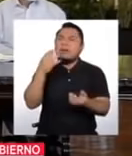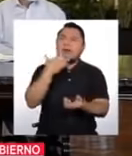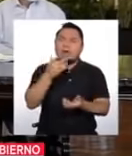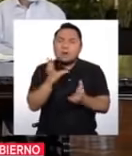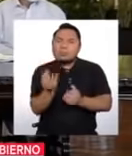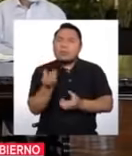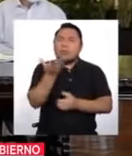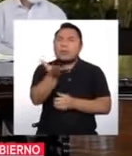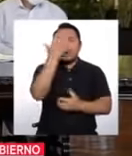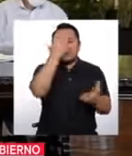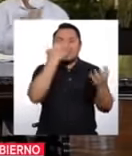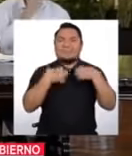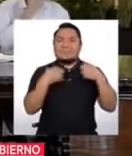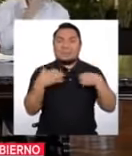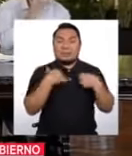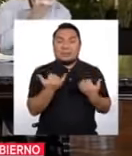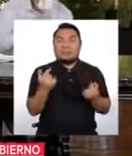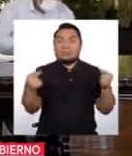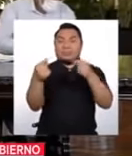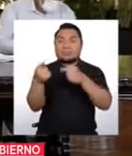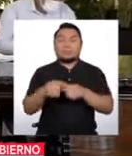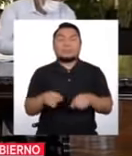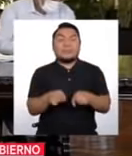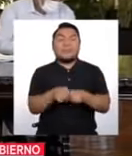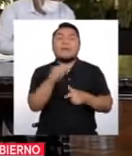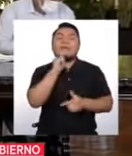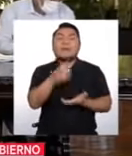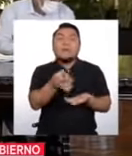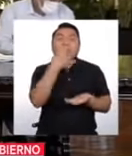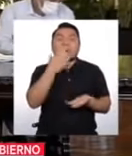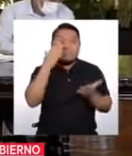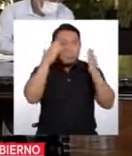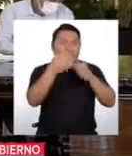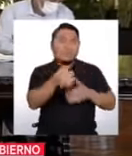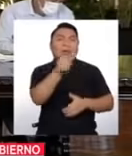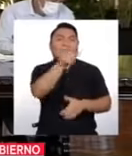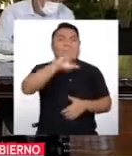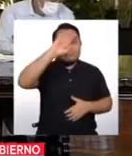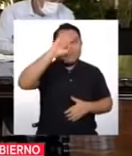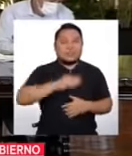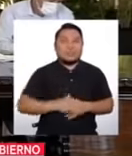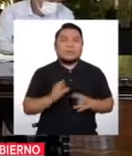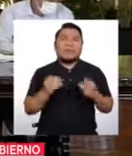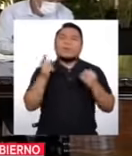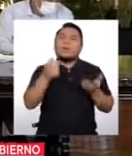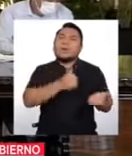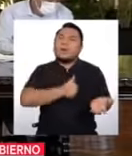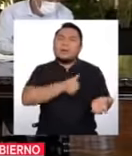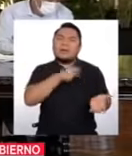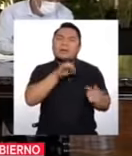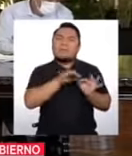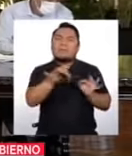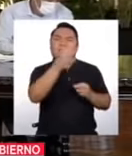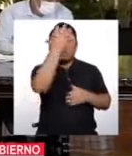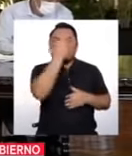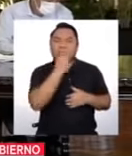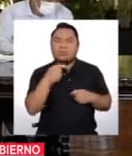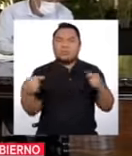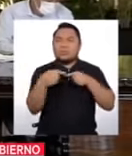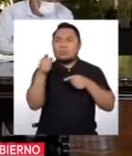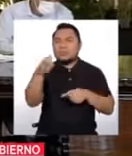región, además de la falta de medicamentos para atender a los pacientes. ¿Cómo toma esta actitud de las regiones frente al